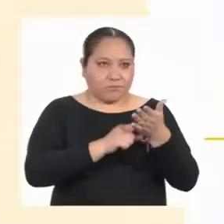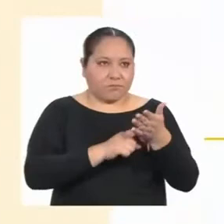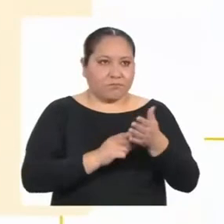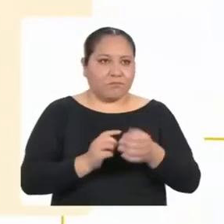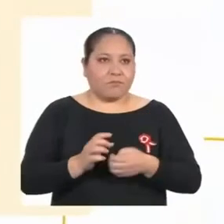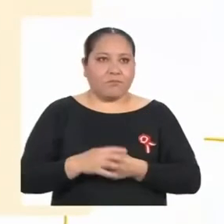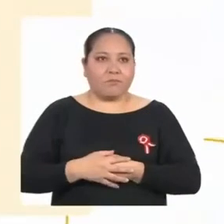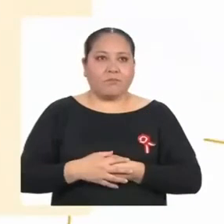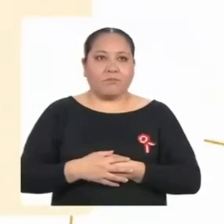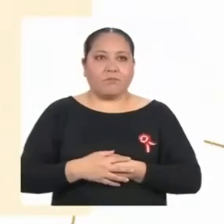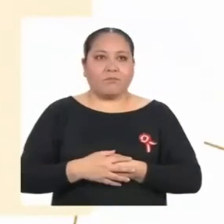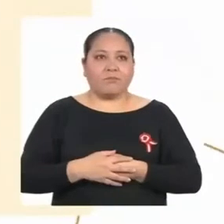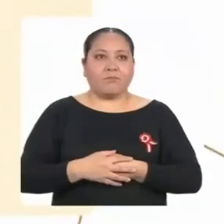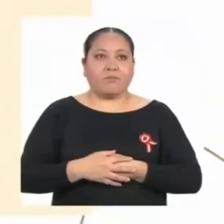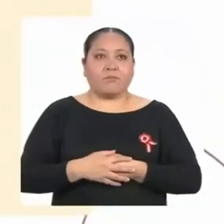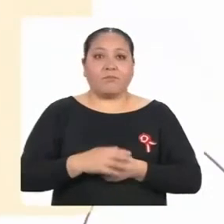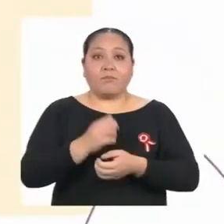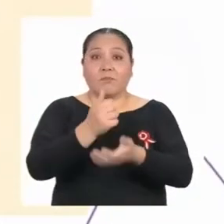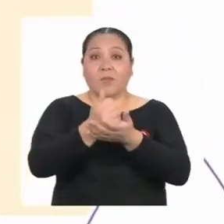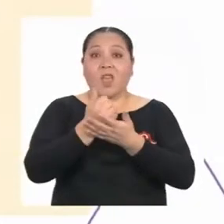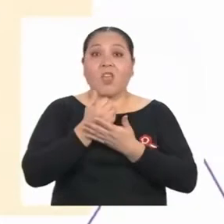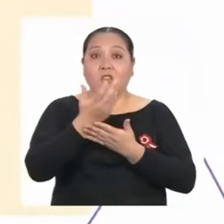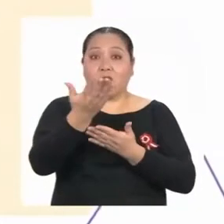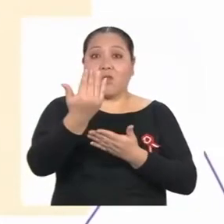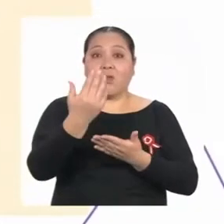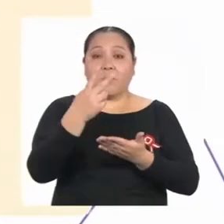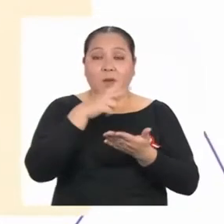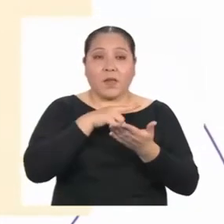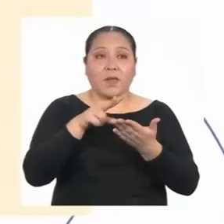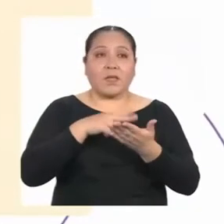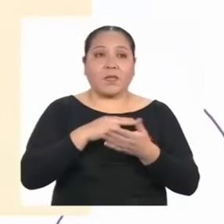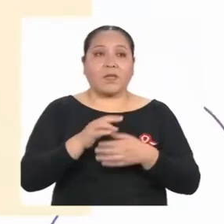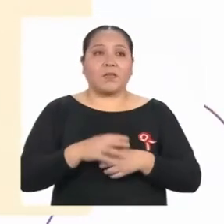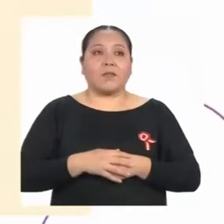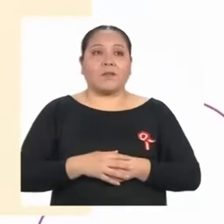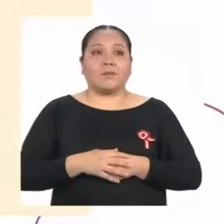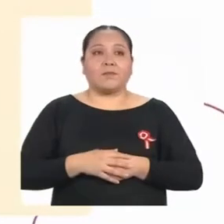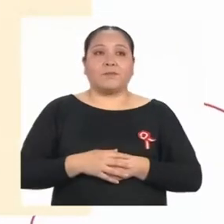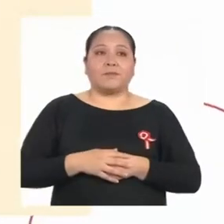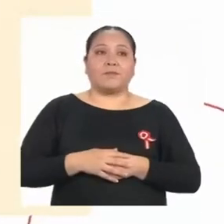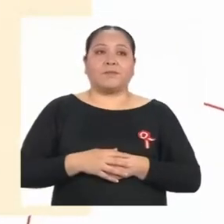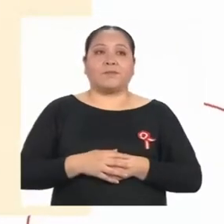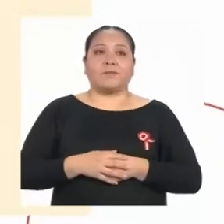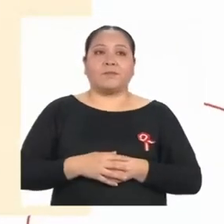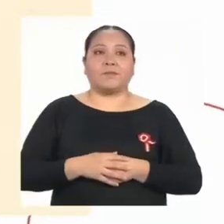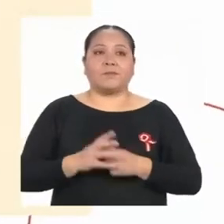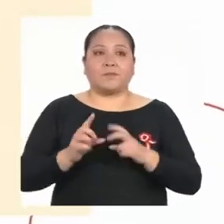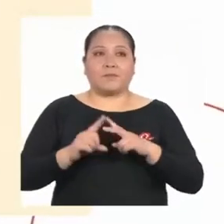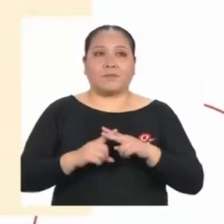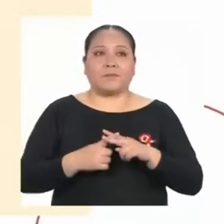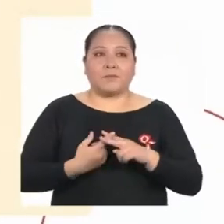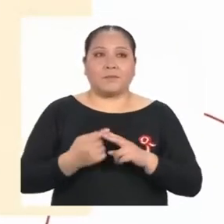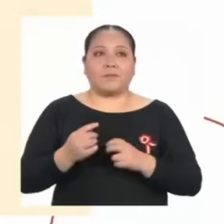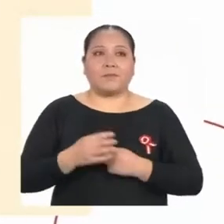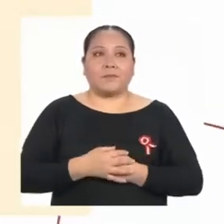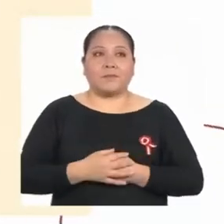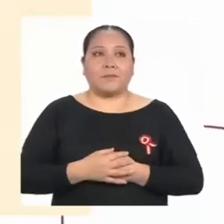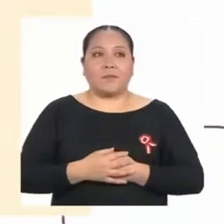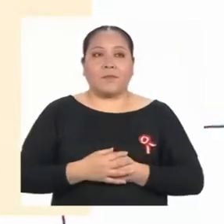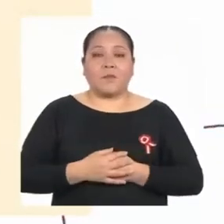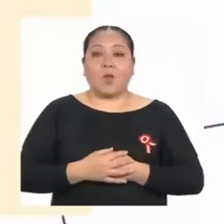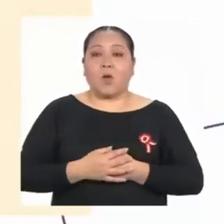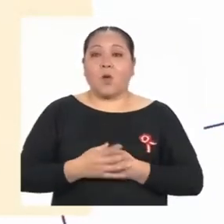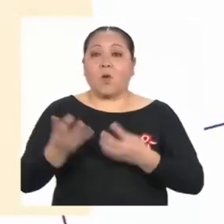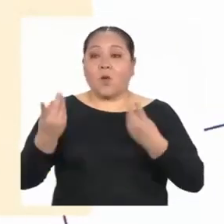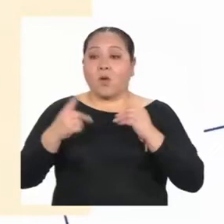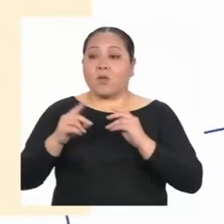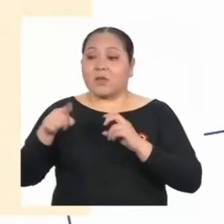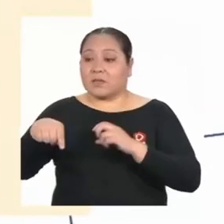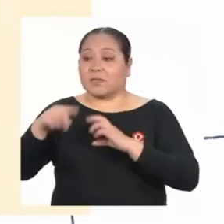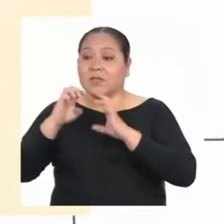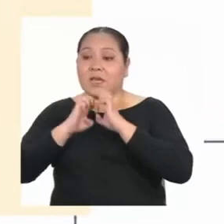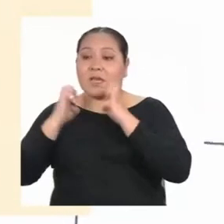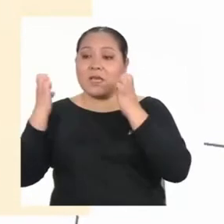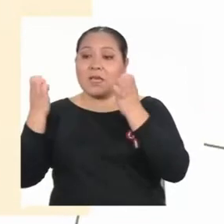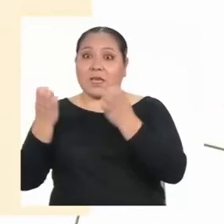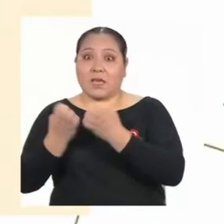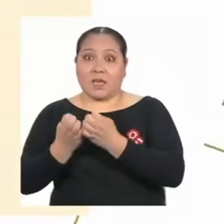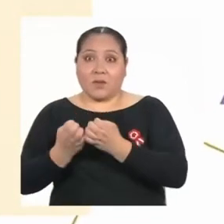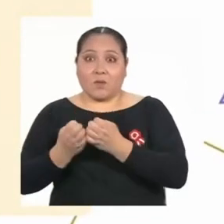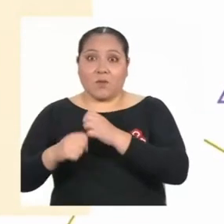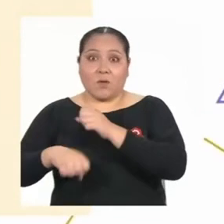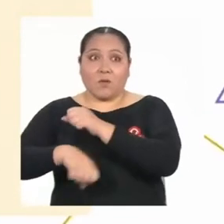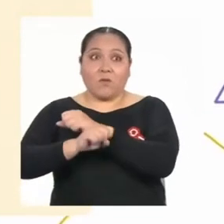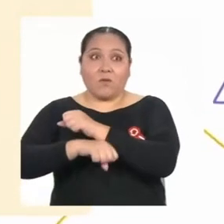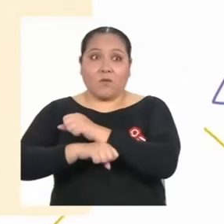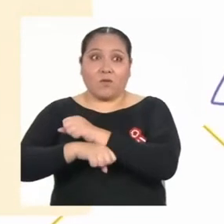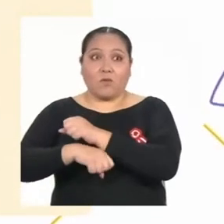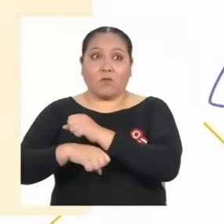¿Me ayudas leyendo, Jonathan? Por supuesto. Comienzo. Cada vez que el equipo de fútbol preferido de